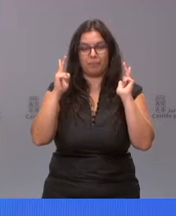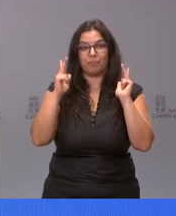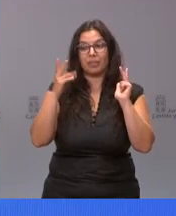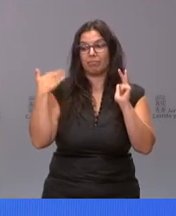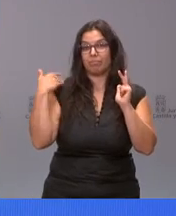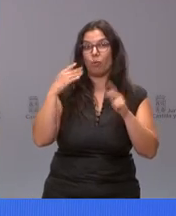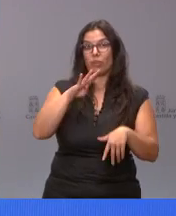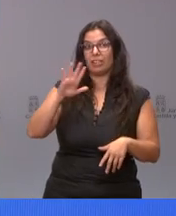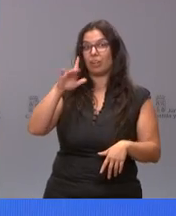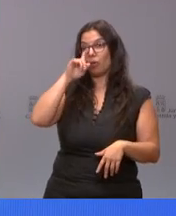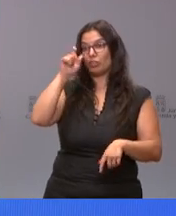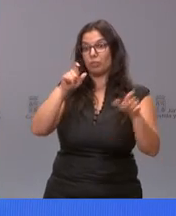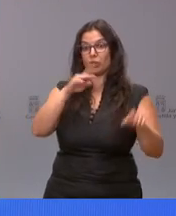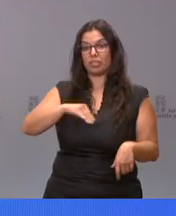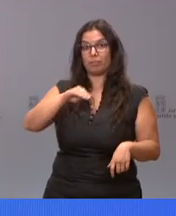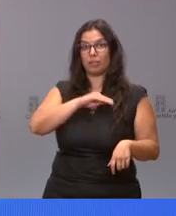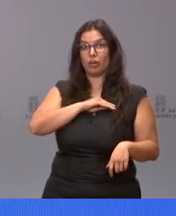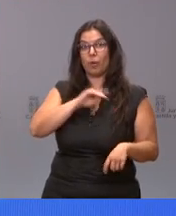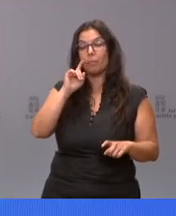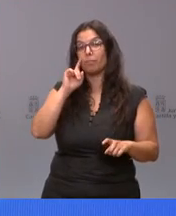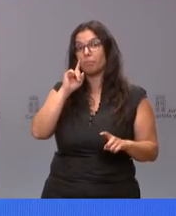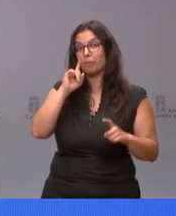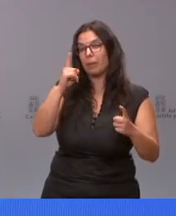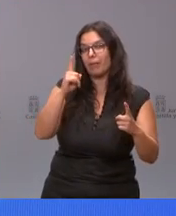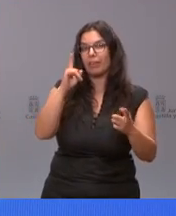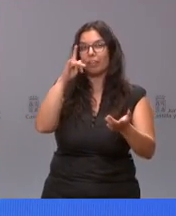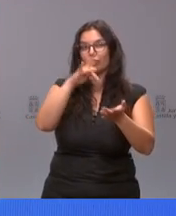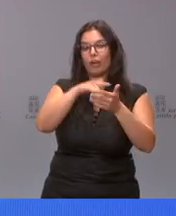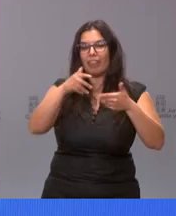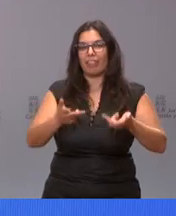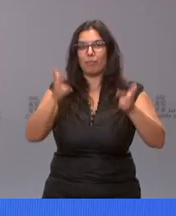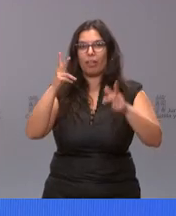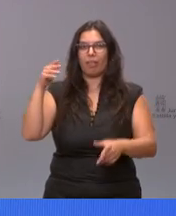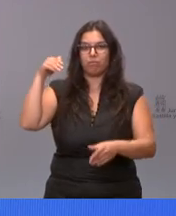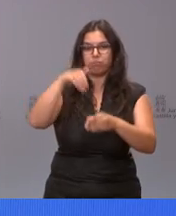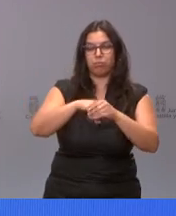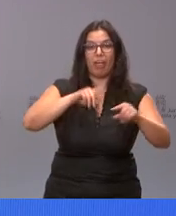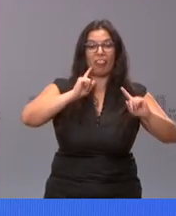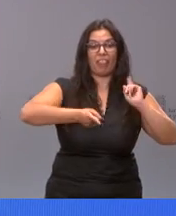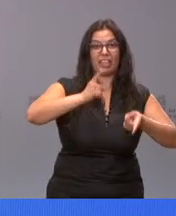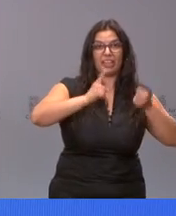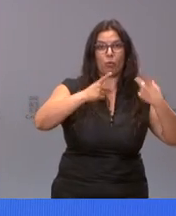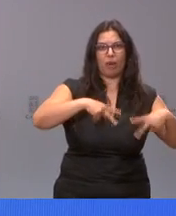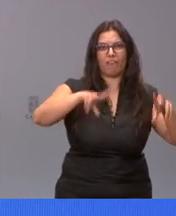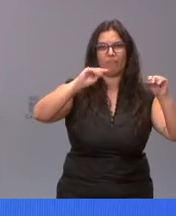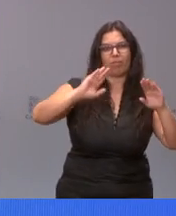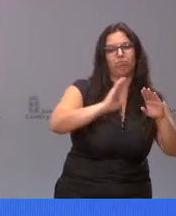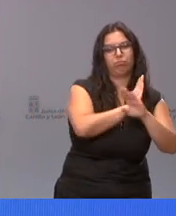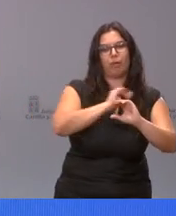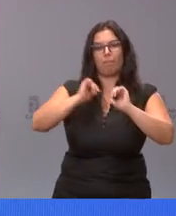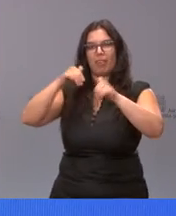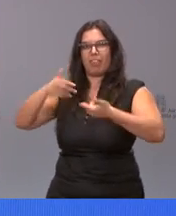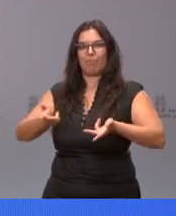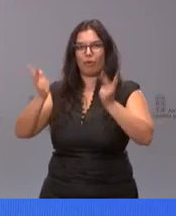los españoles fuimos dueños de nuestro destino y pasamos de la dictadura a la democracia. Creo que es un buen